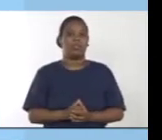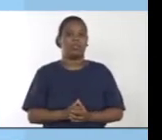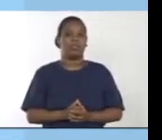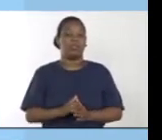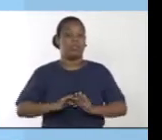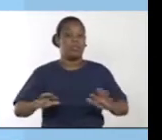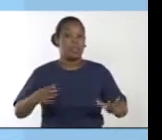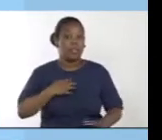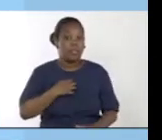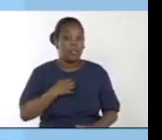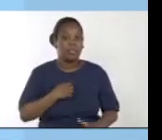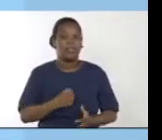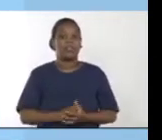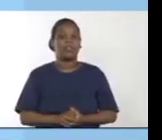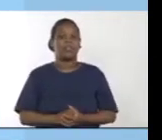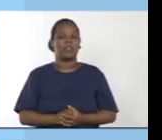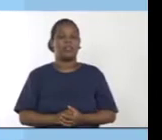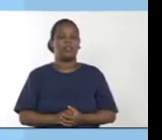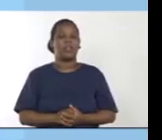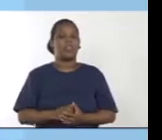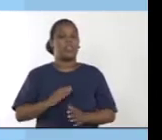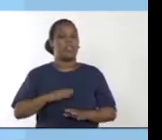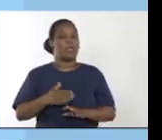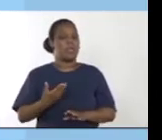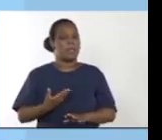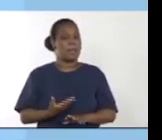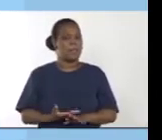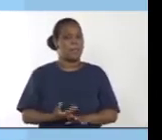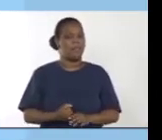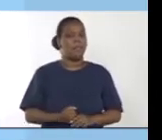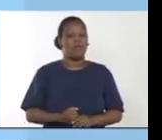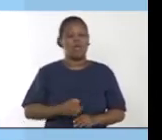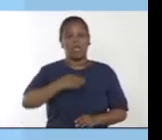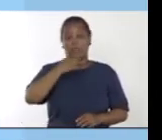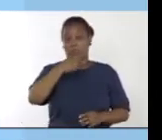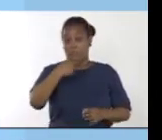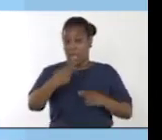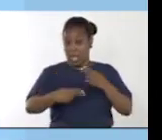la tienen? Entonces después empléenla en una